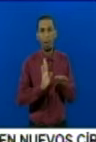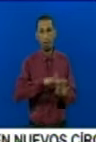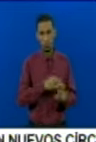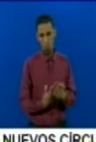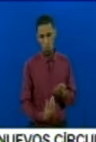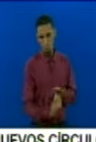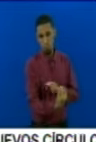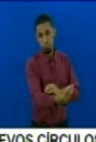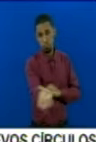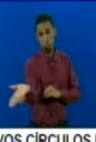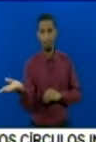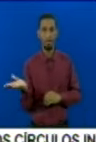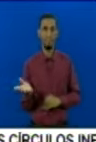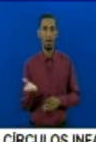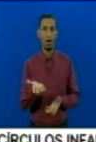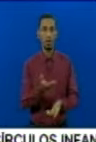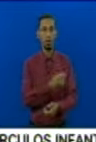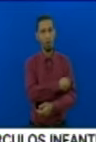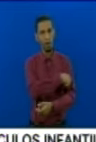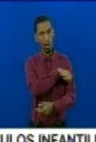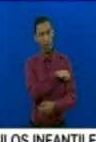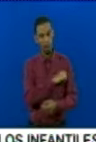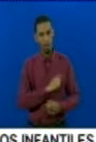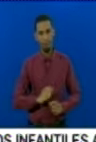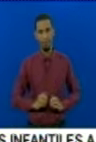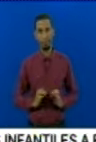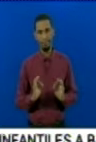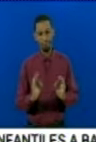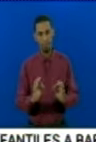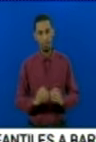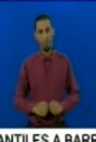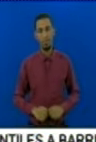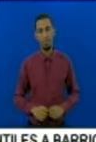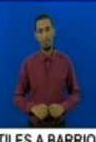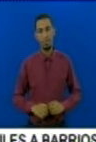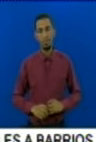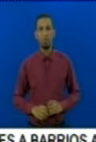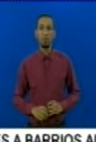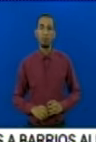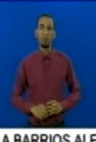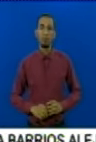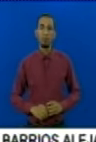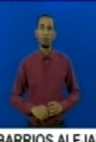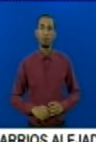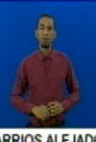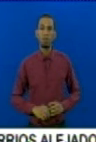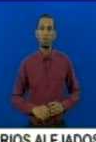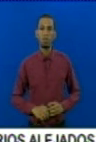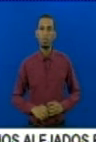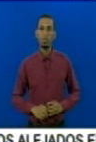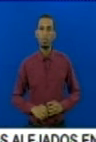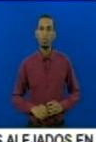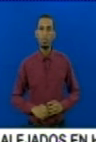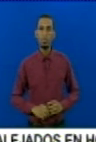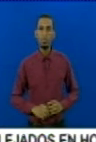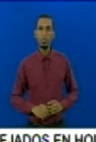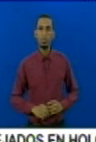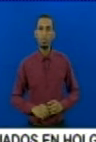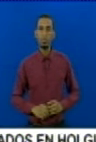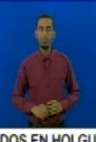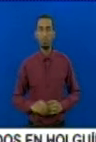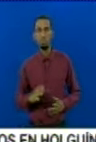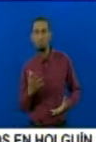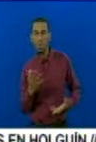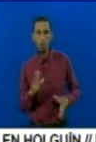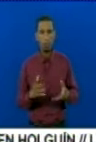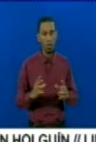poner a disposición de nuestra población esta canasta familiar normal. Bueno, yo creo que casi desde la